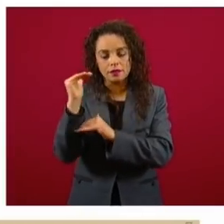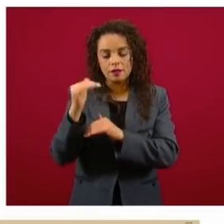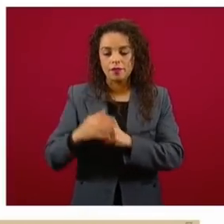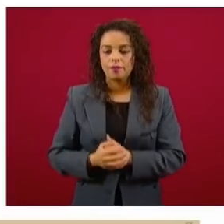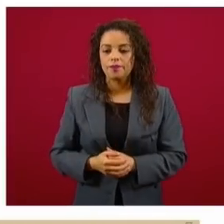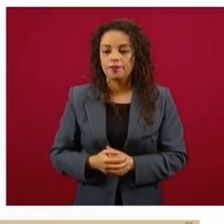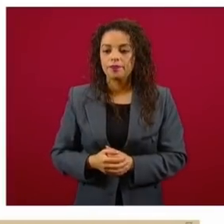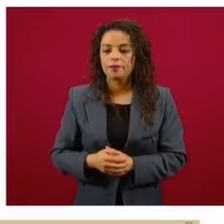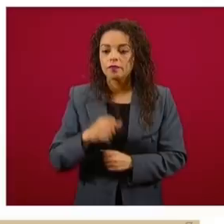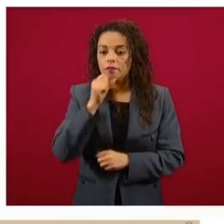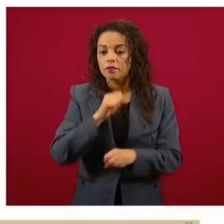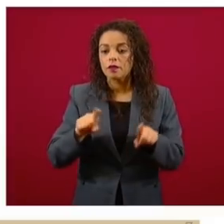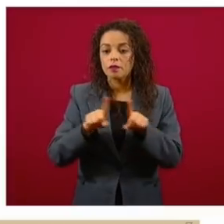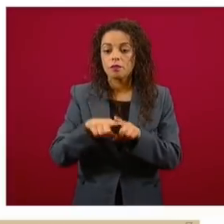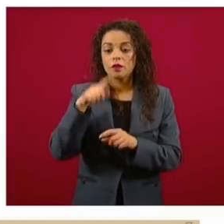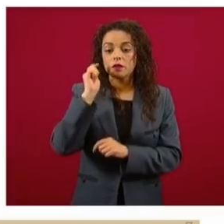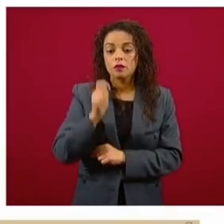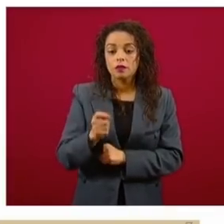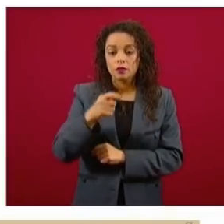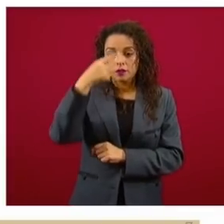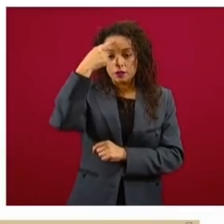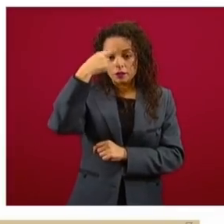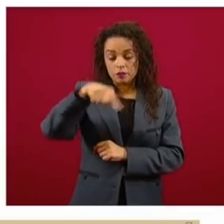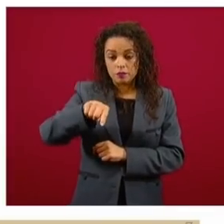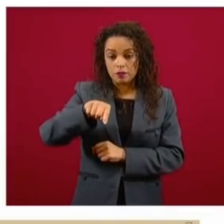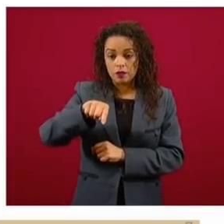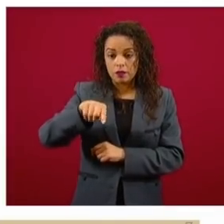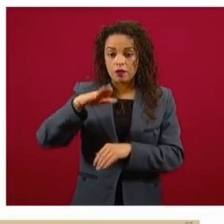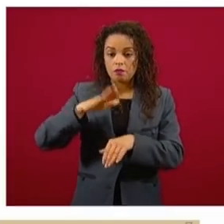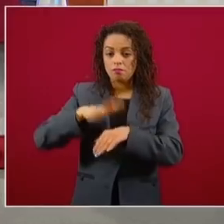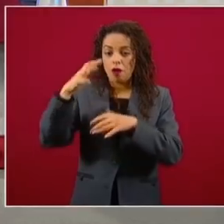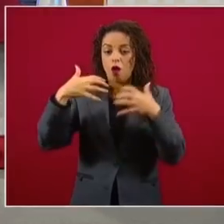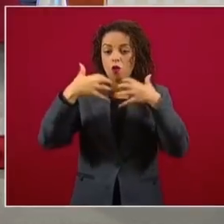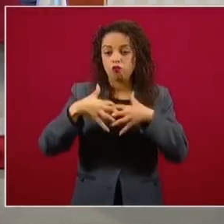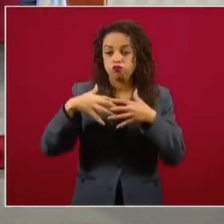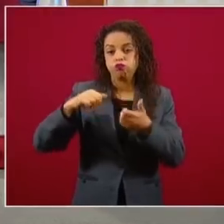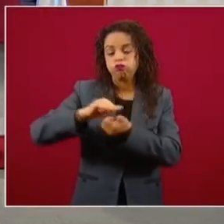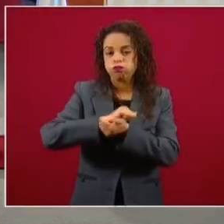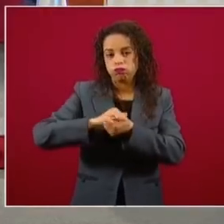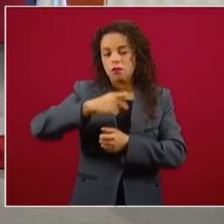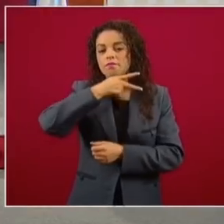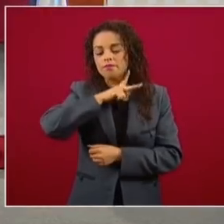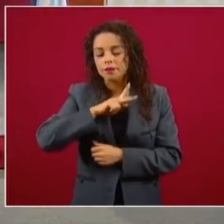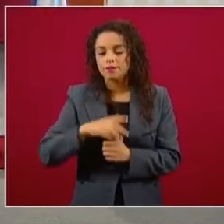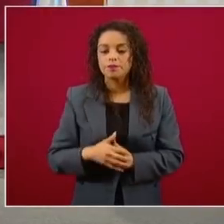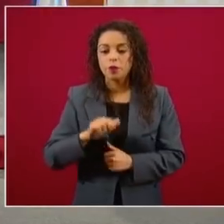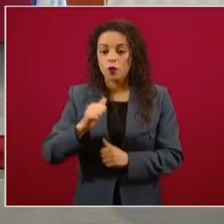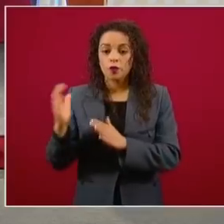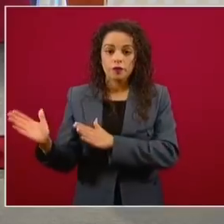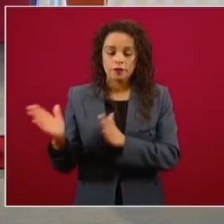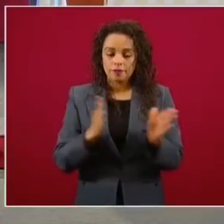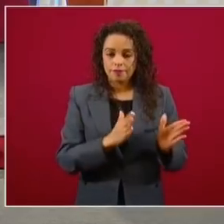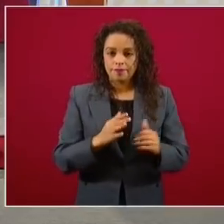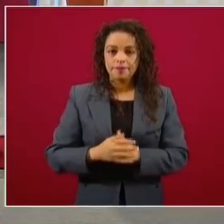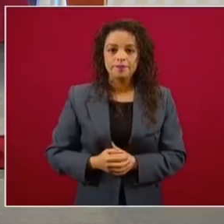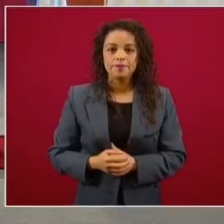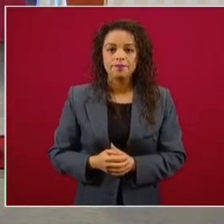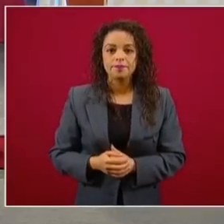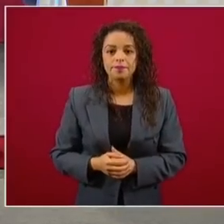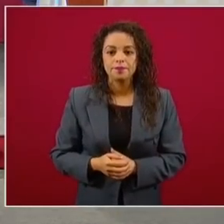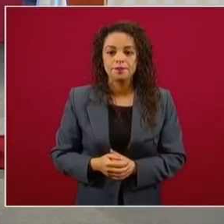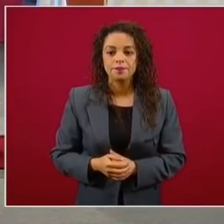una plataforma de producción mayor. Pasamos a la siguiente. Ahora, ¿cómo